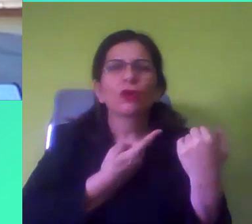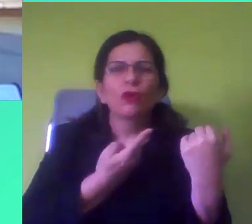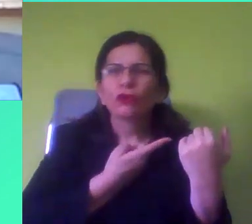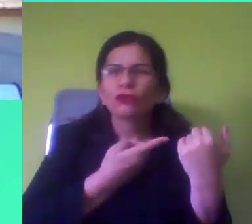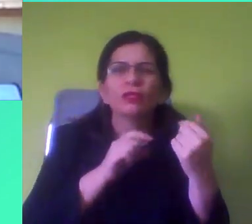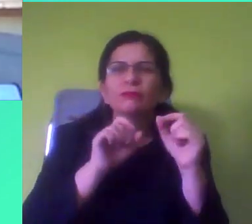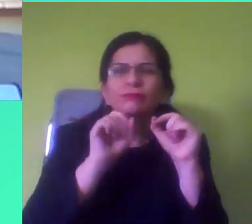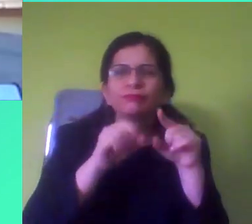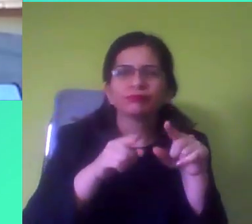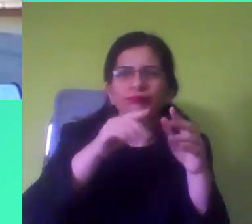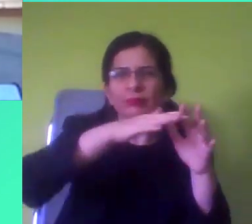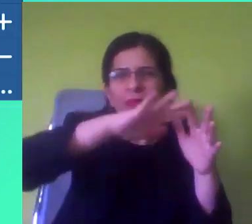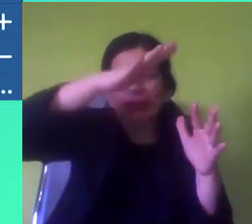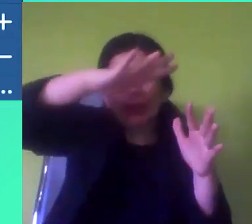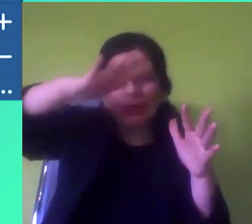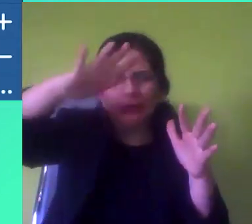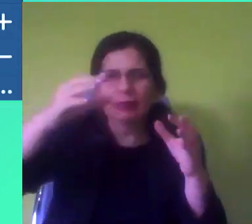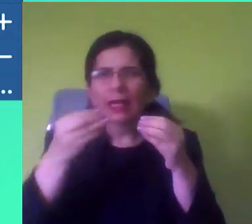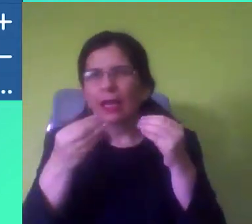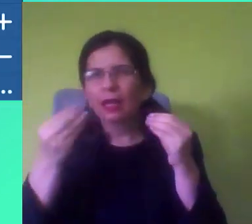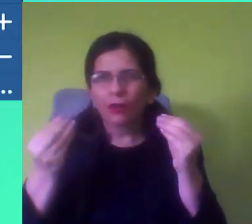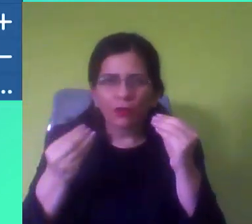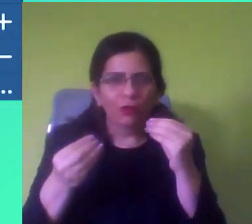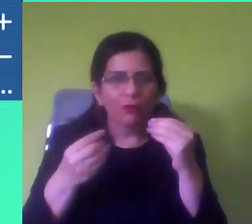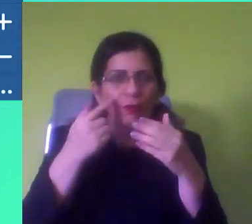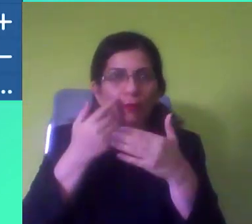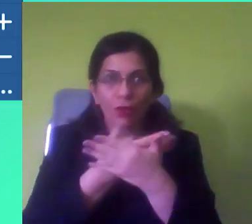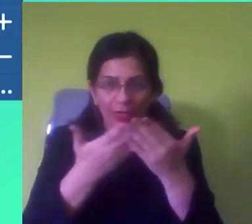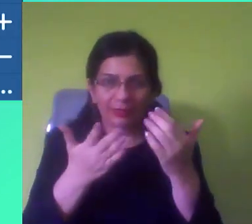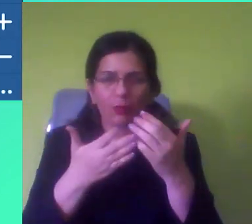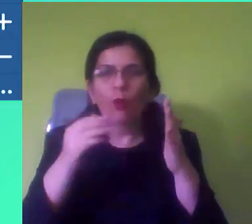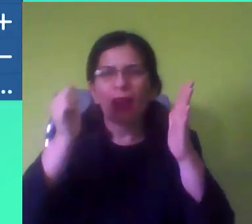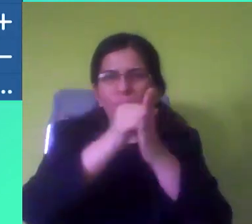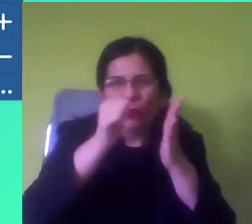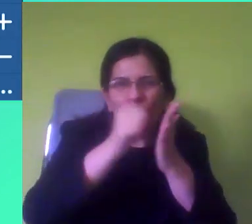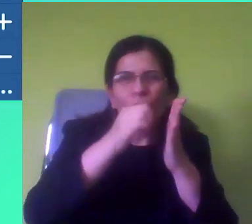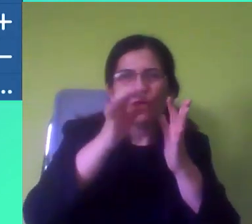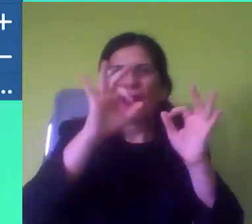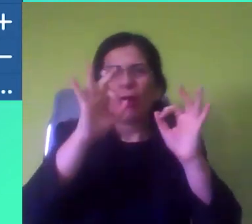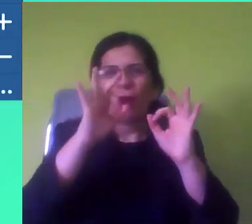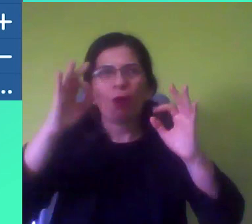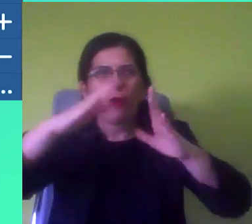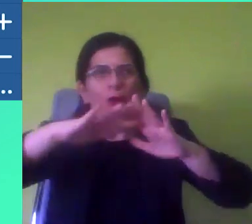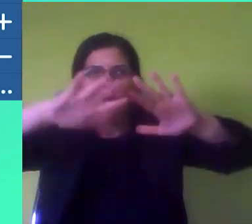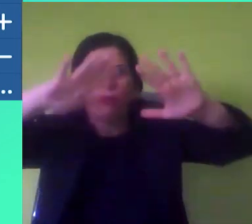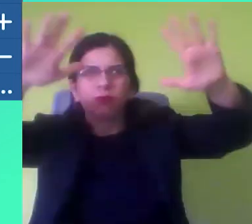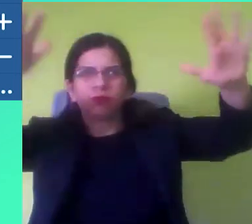dónde están y justamente cómo son los glaciares. Cuando hacen